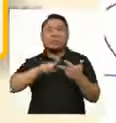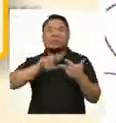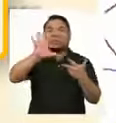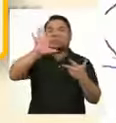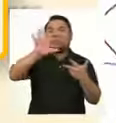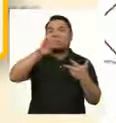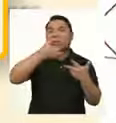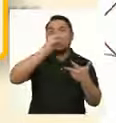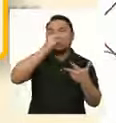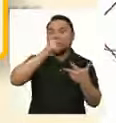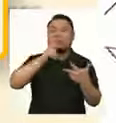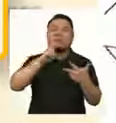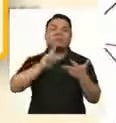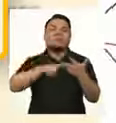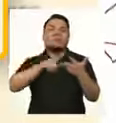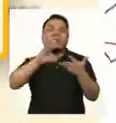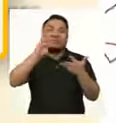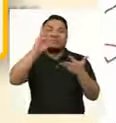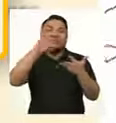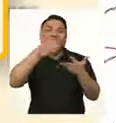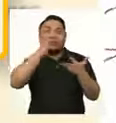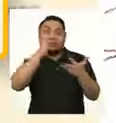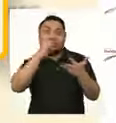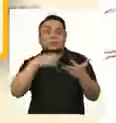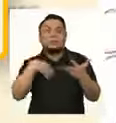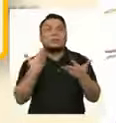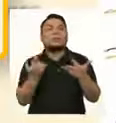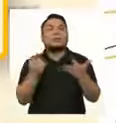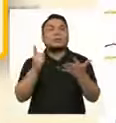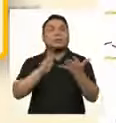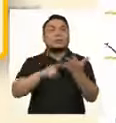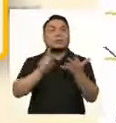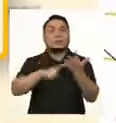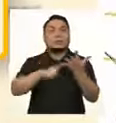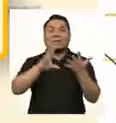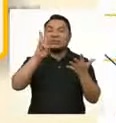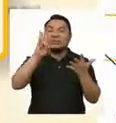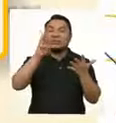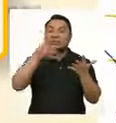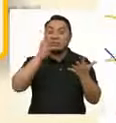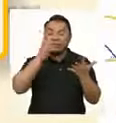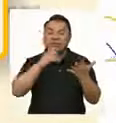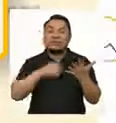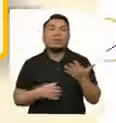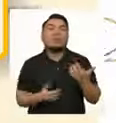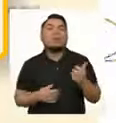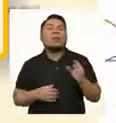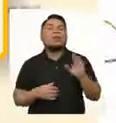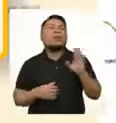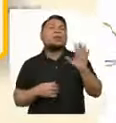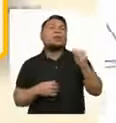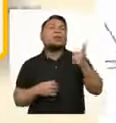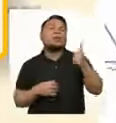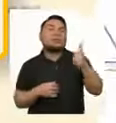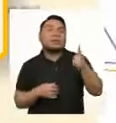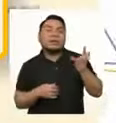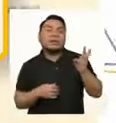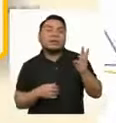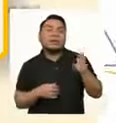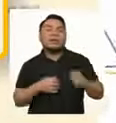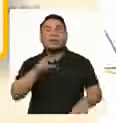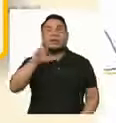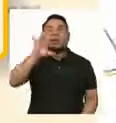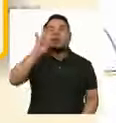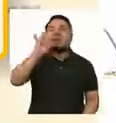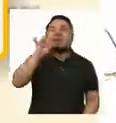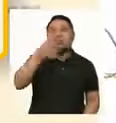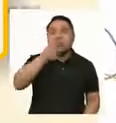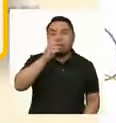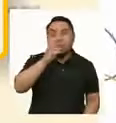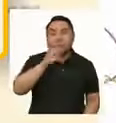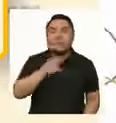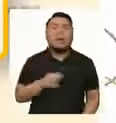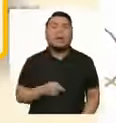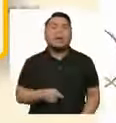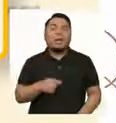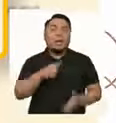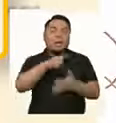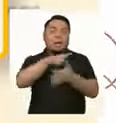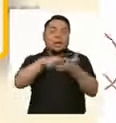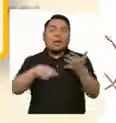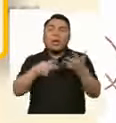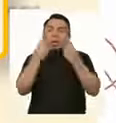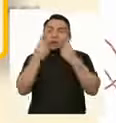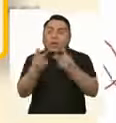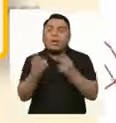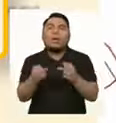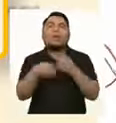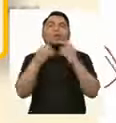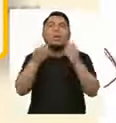5, 6, 7, 8. Aquí lo que buscamos es conocer los hábitos de consumo